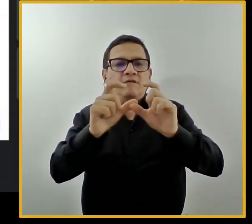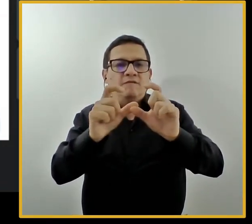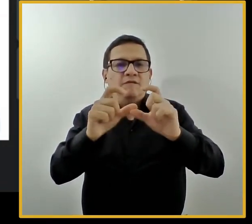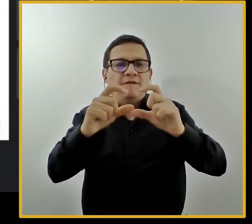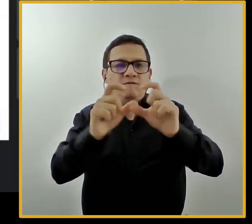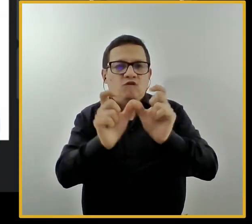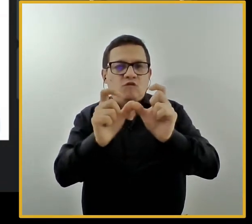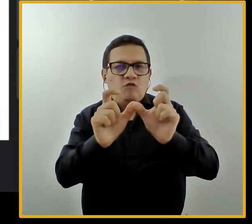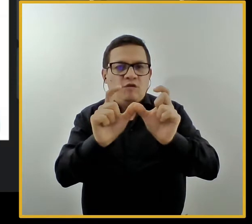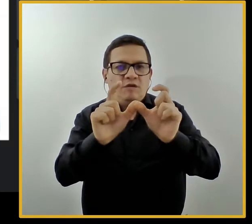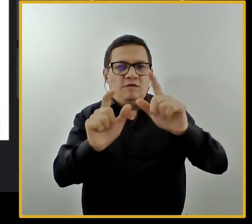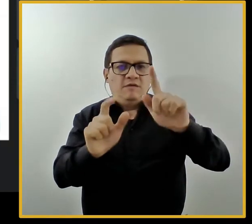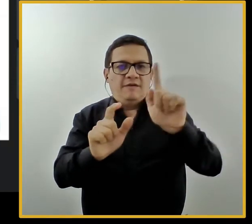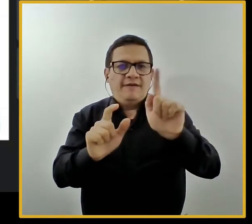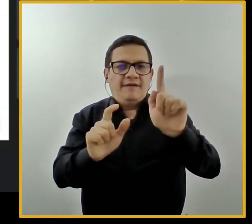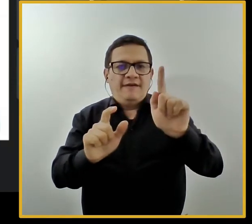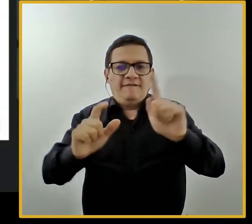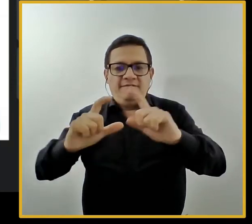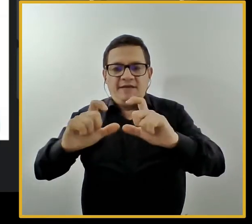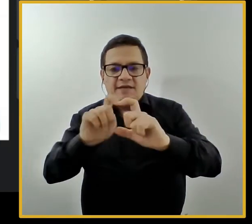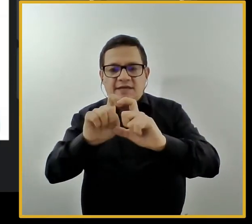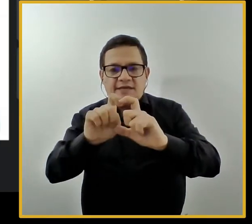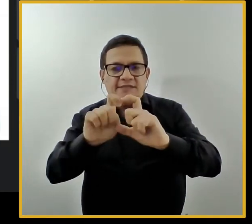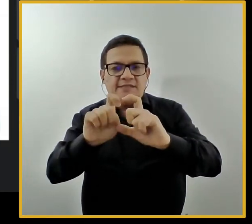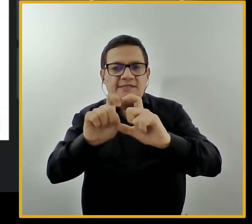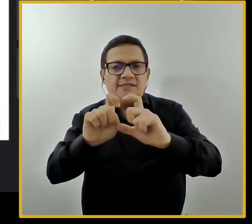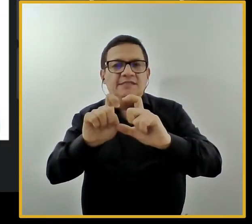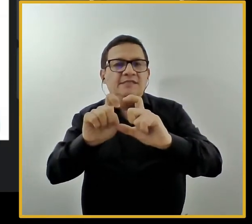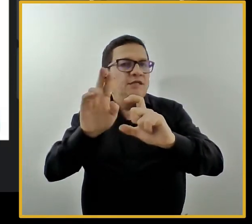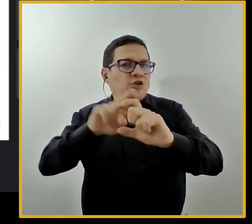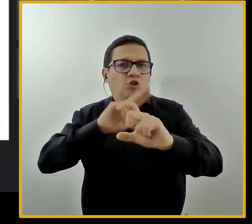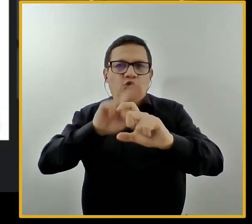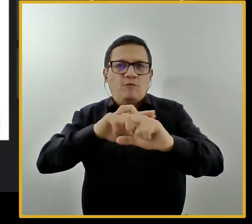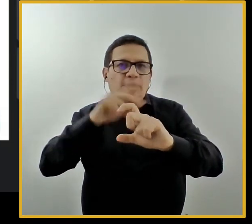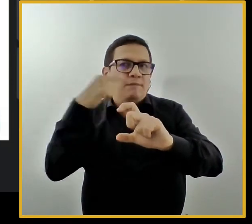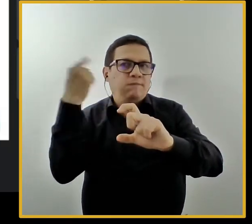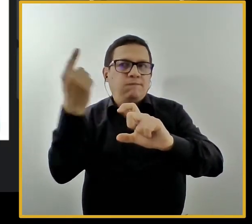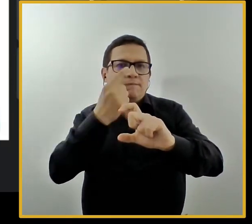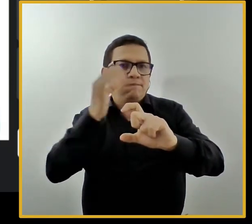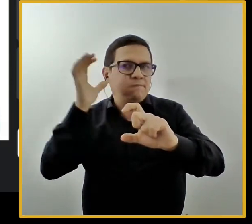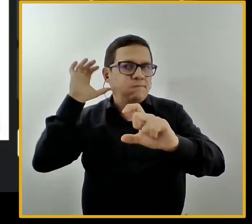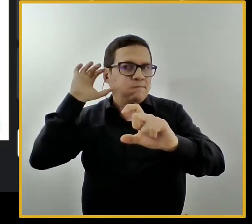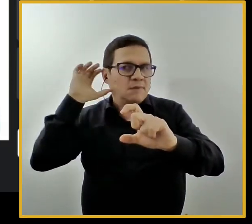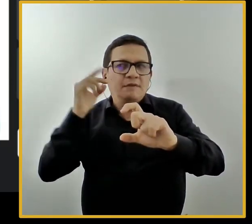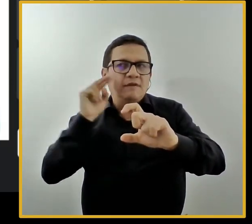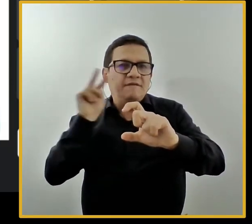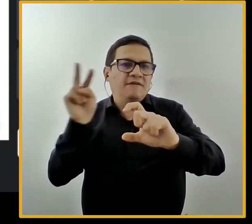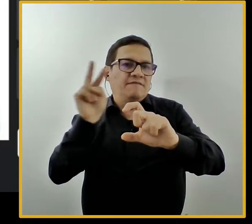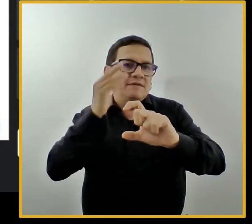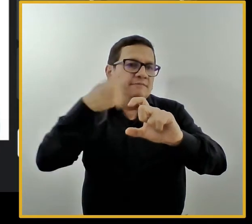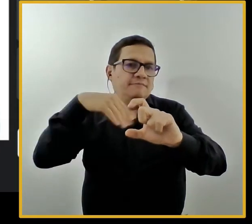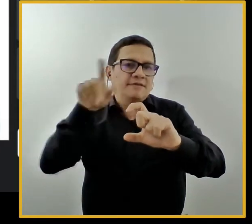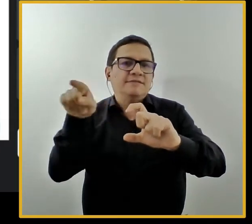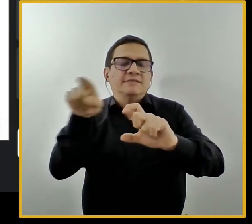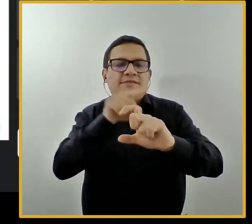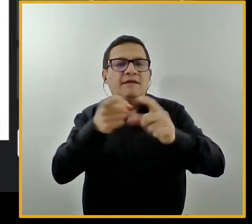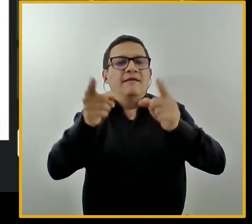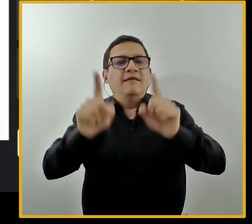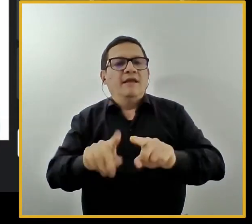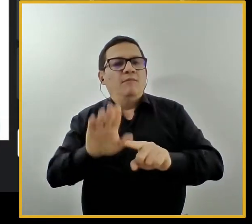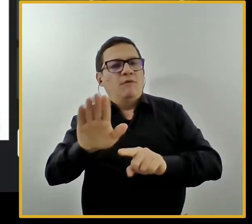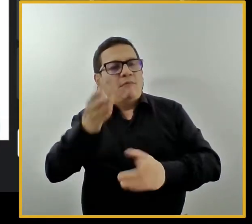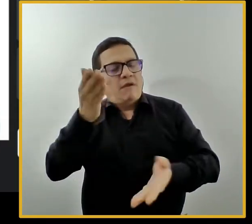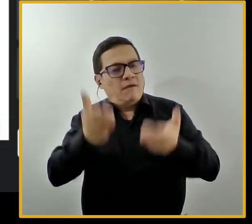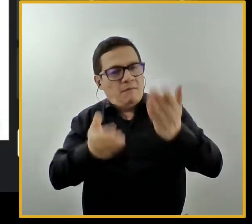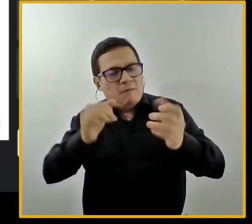la podemos allí representar como f de x, que es lo más normal y es lo que nosotros observamos, ¿no? También allí podemos